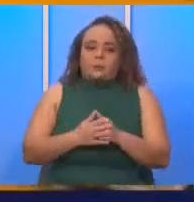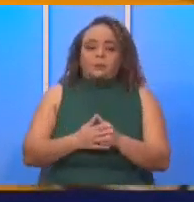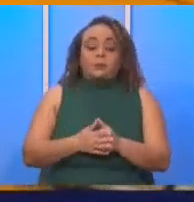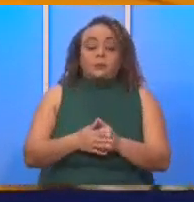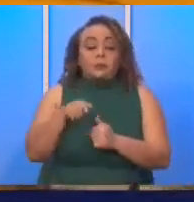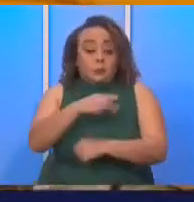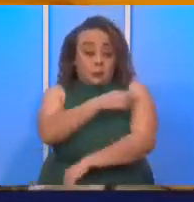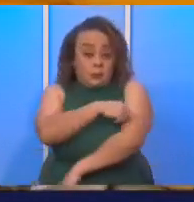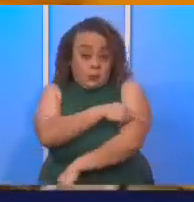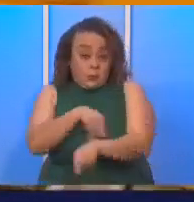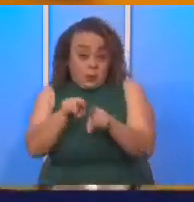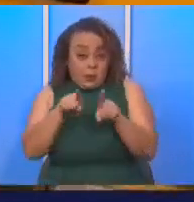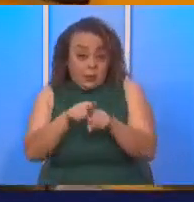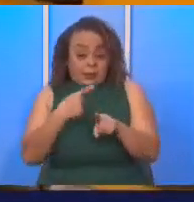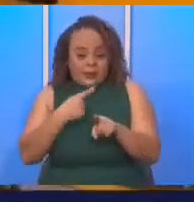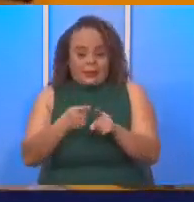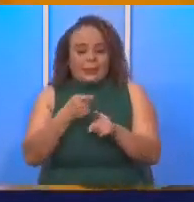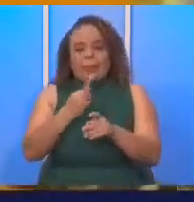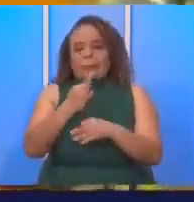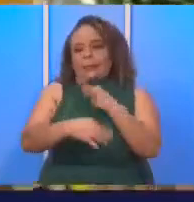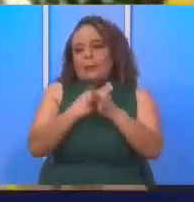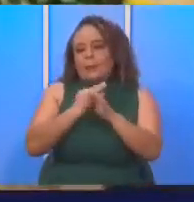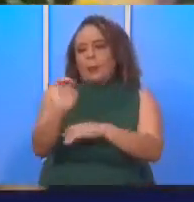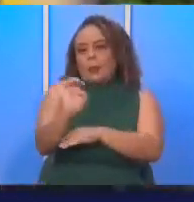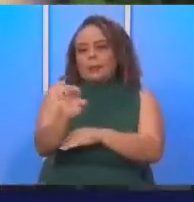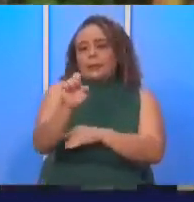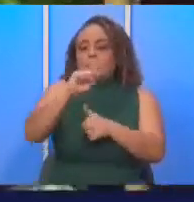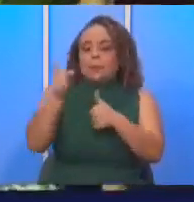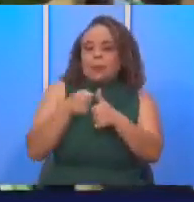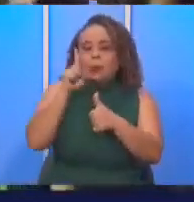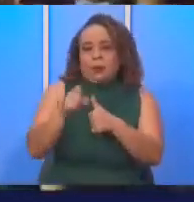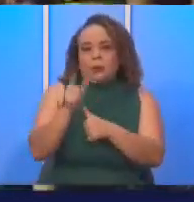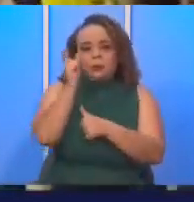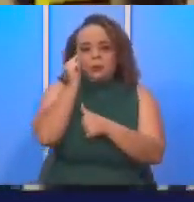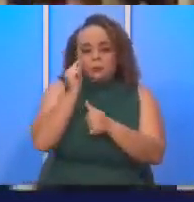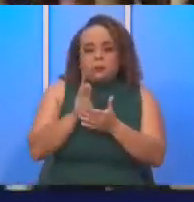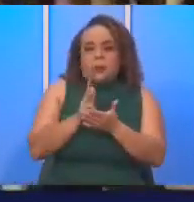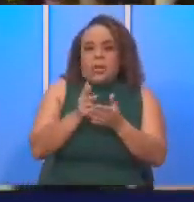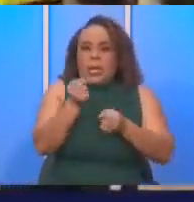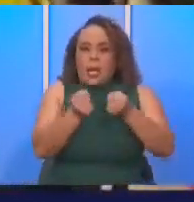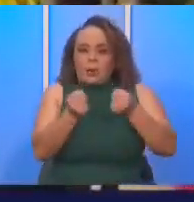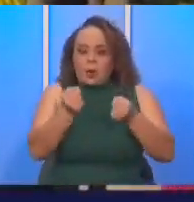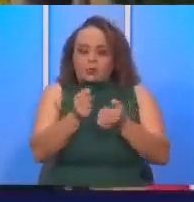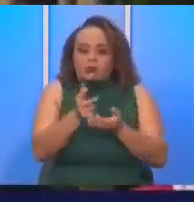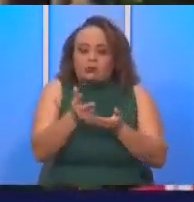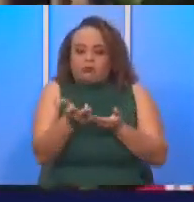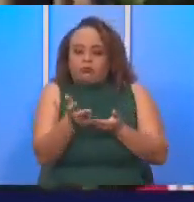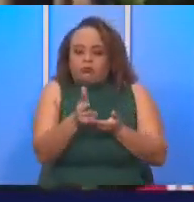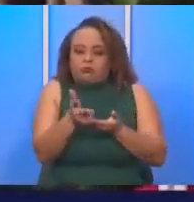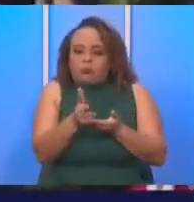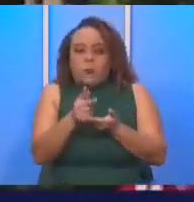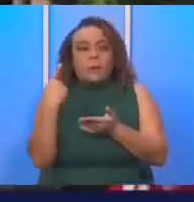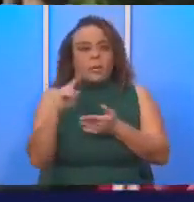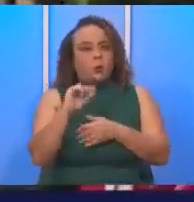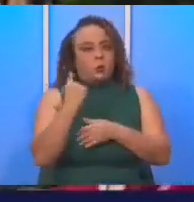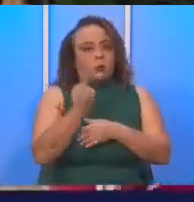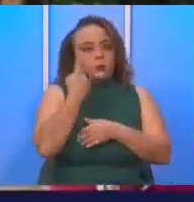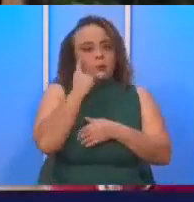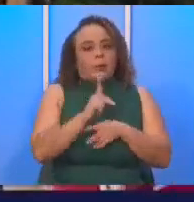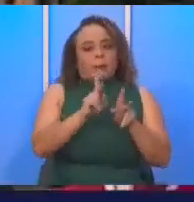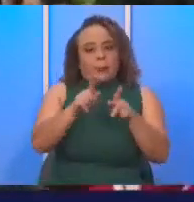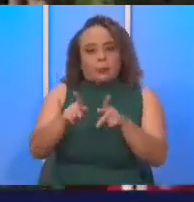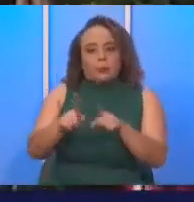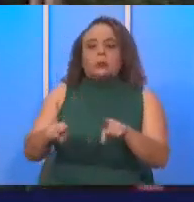también explica que en este tipo de emergencias lo primero que se debe hacer es verificar el balance del camión, pues el peligro no solamente es para los